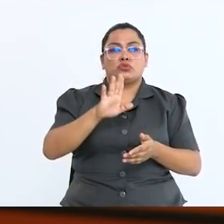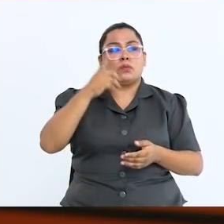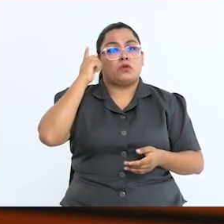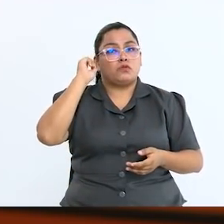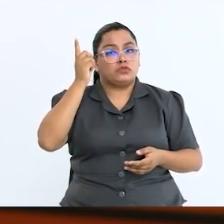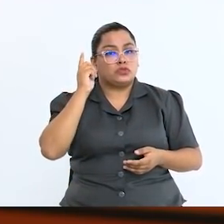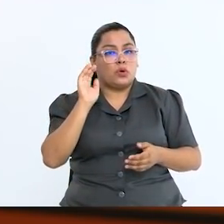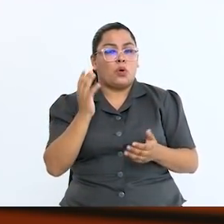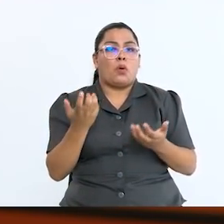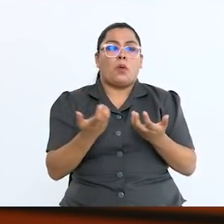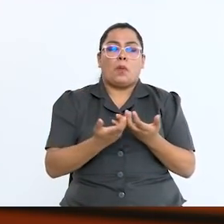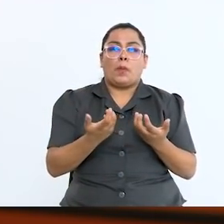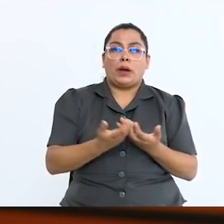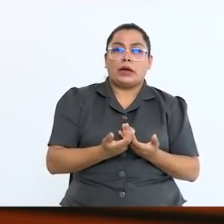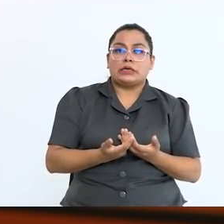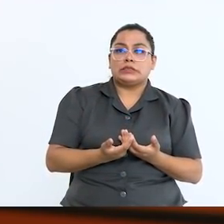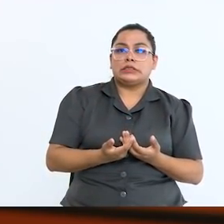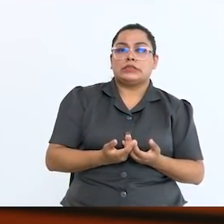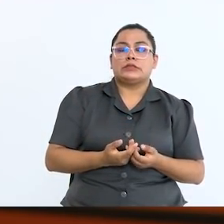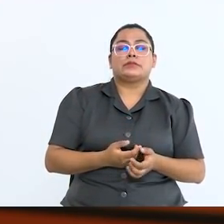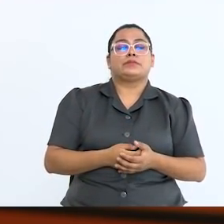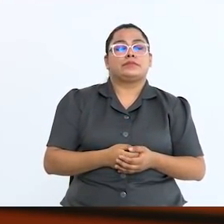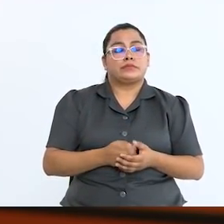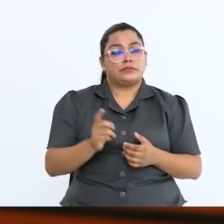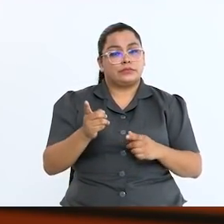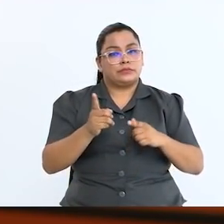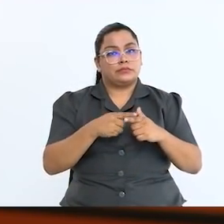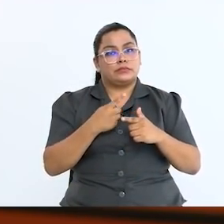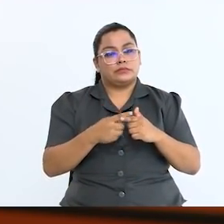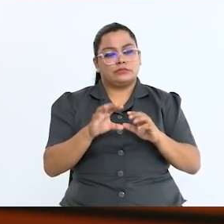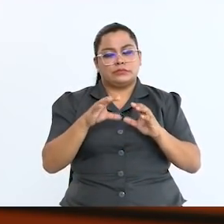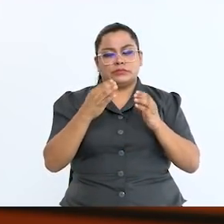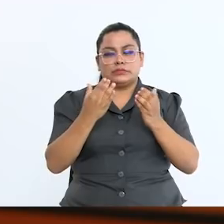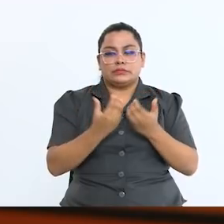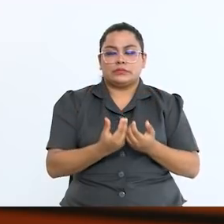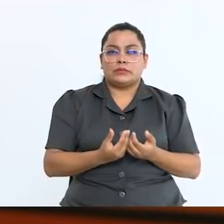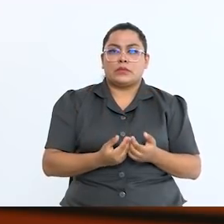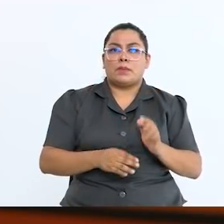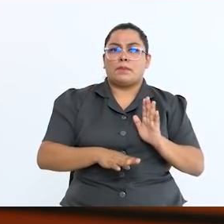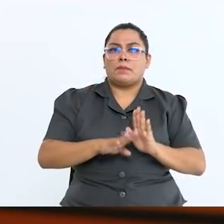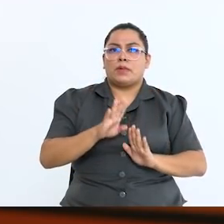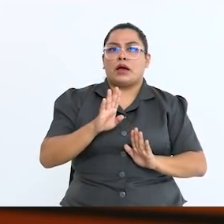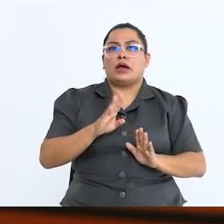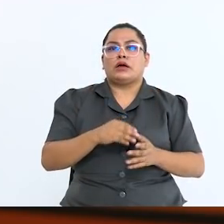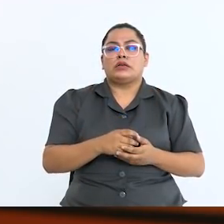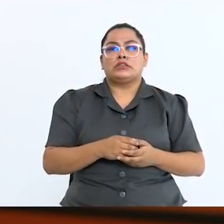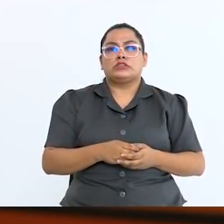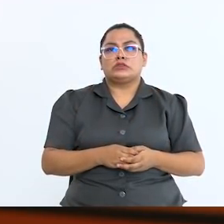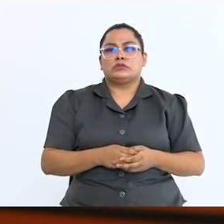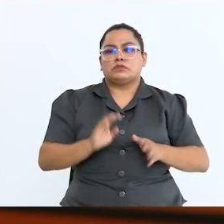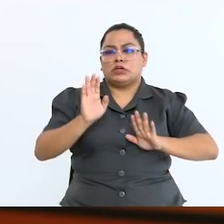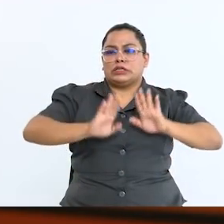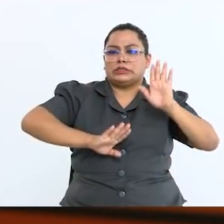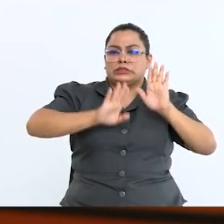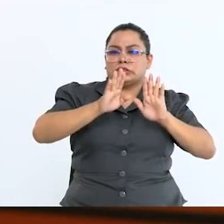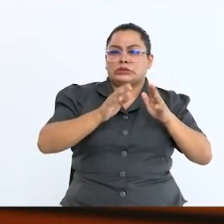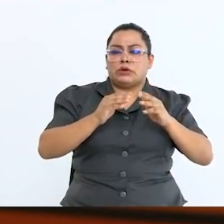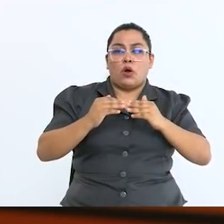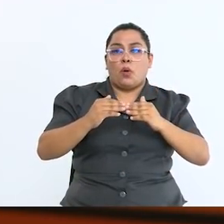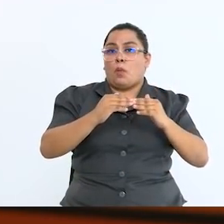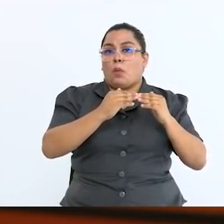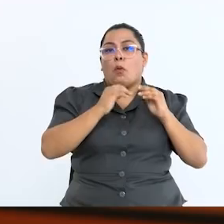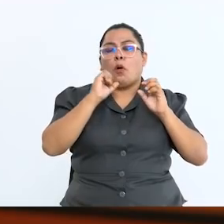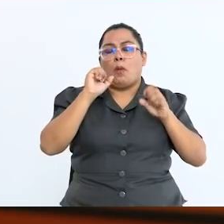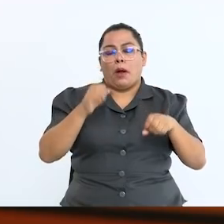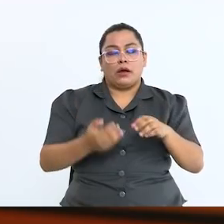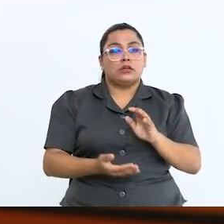con su maestra, con sus compañeros, con sus compañeras. Entonces, las clases tienen que ser más plurigestionadas, donde participen todos